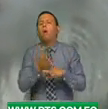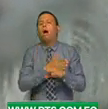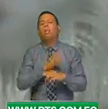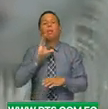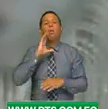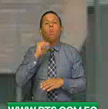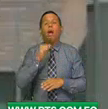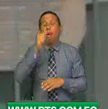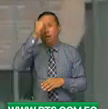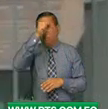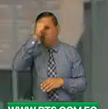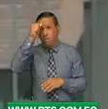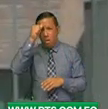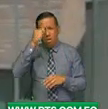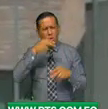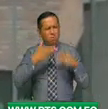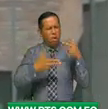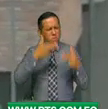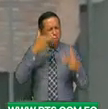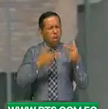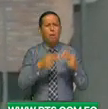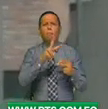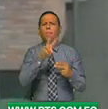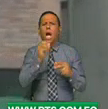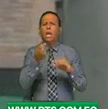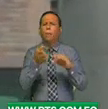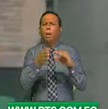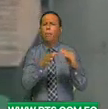Cuenca, que dejaron 20 reos fallecidos. Una